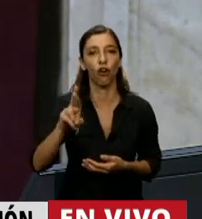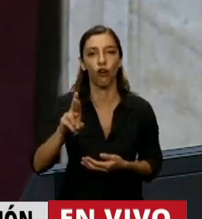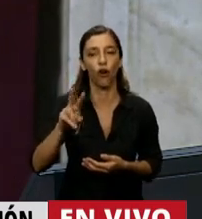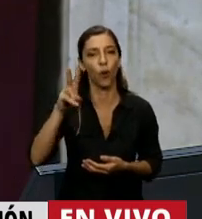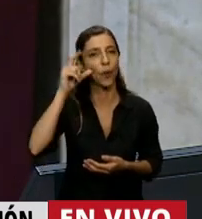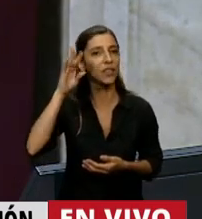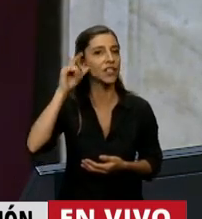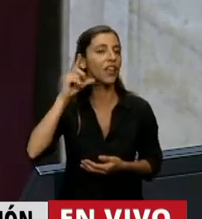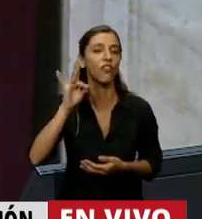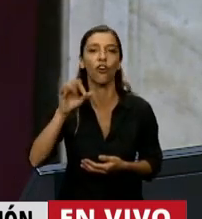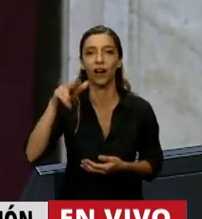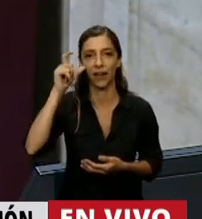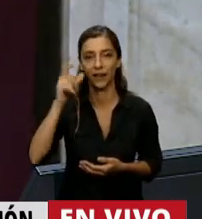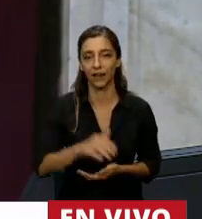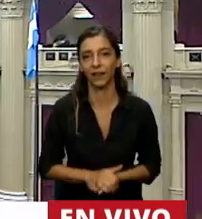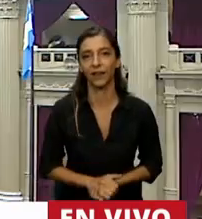Belledonne.